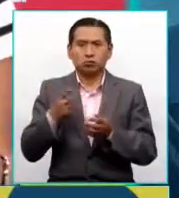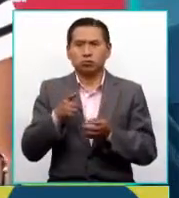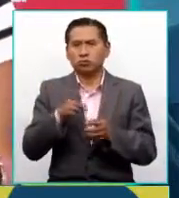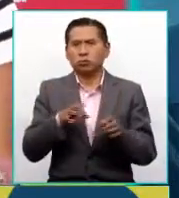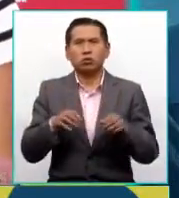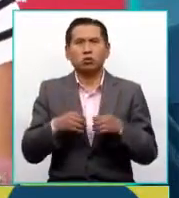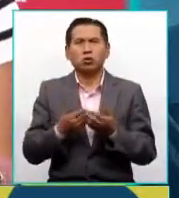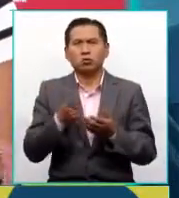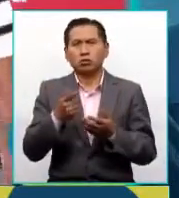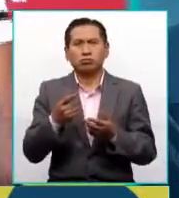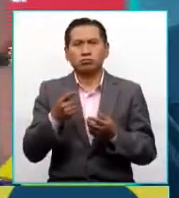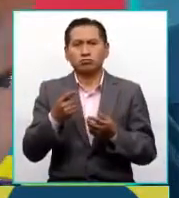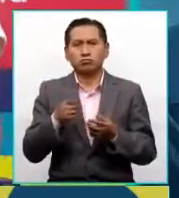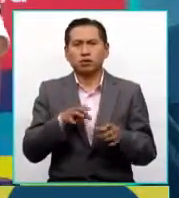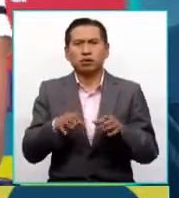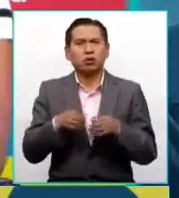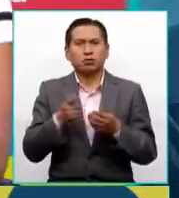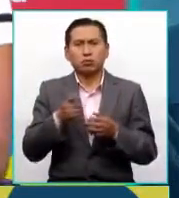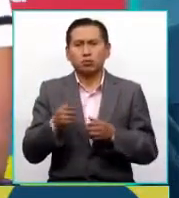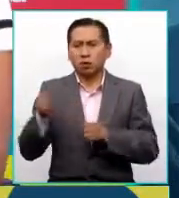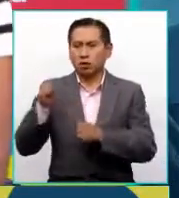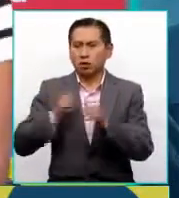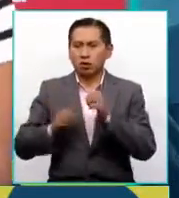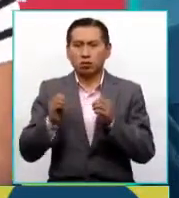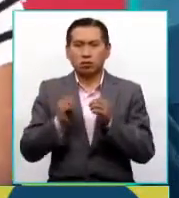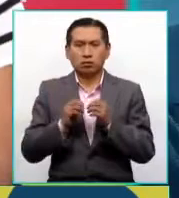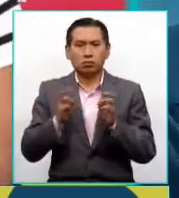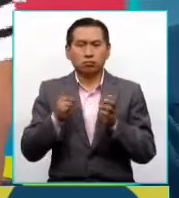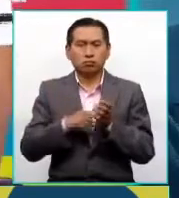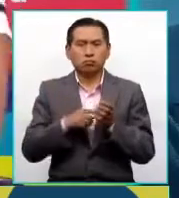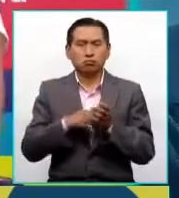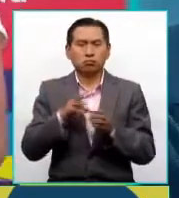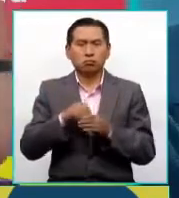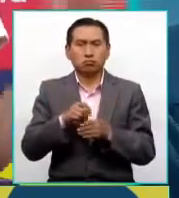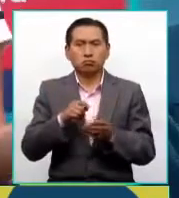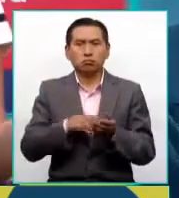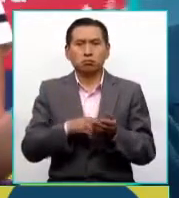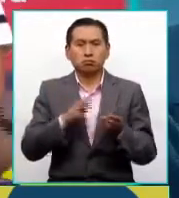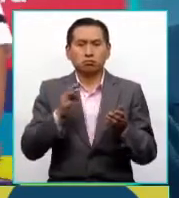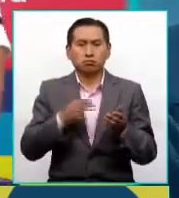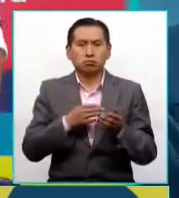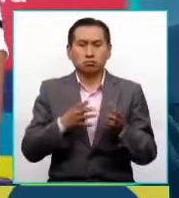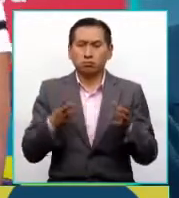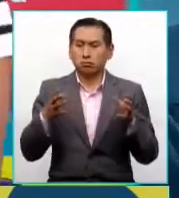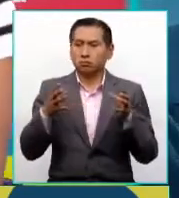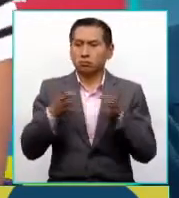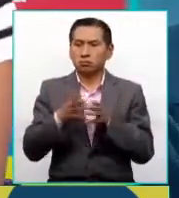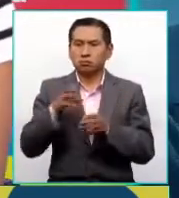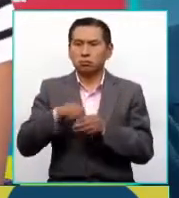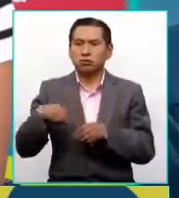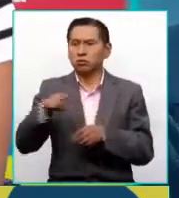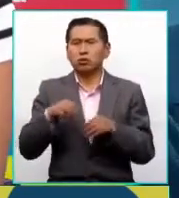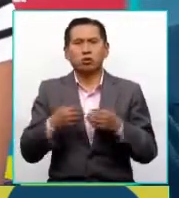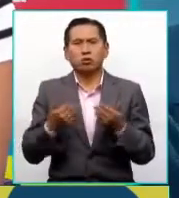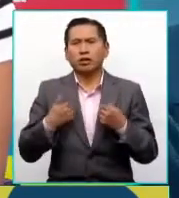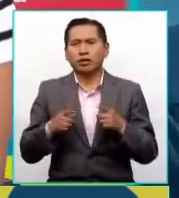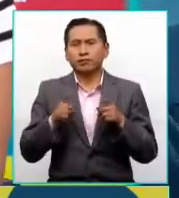lo haces? ¿Cómo lo logras? ¿Qué de la actuación encontramos en Tímpana y qué de Tímpana encontramos en los personajes que llevas